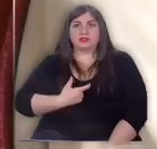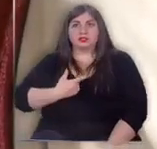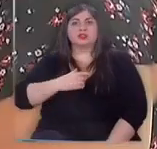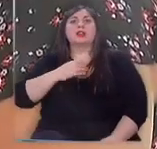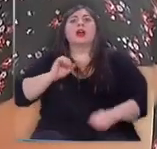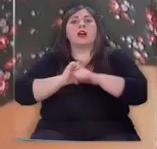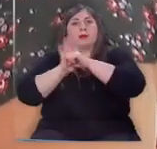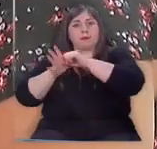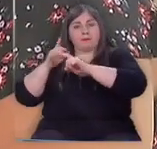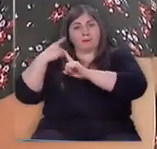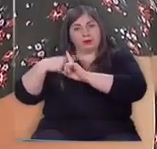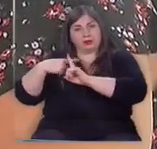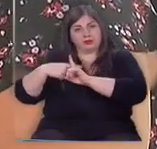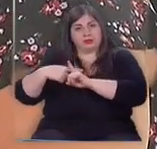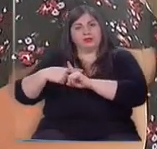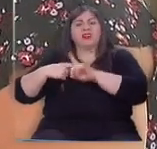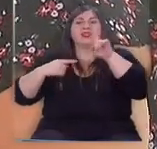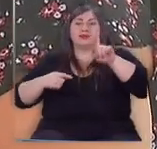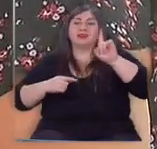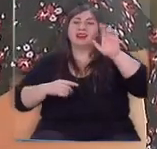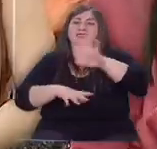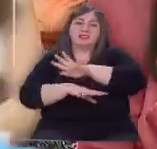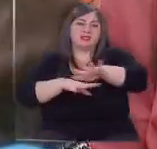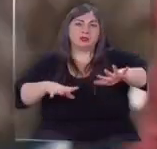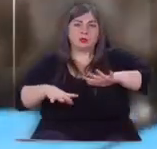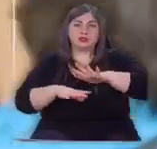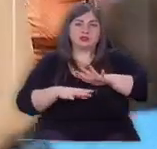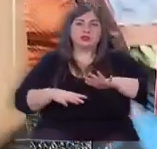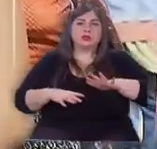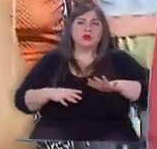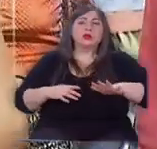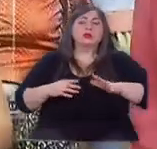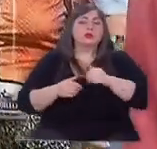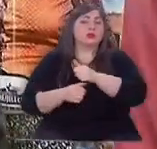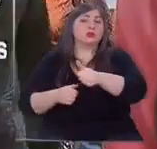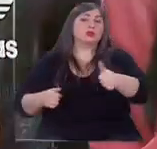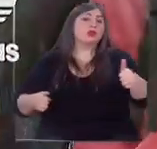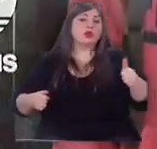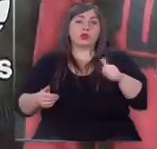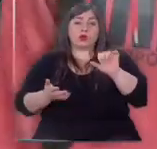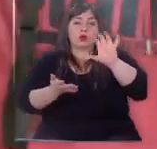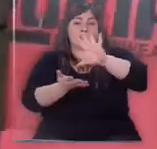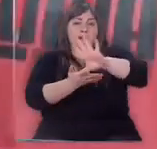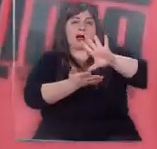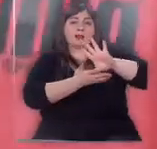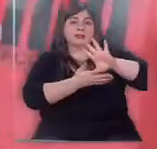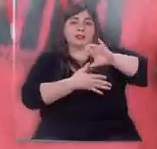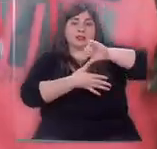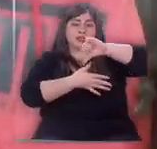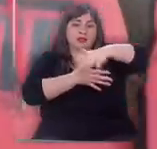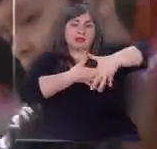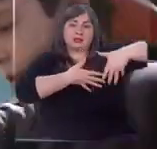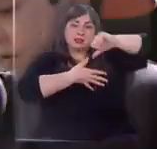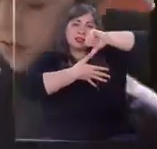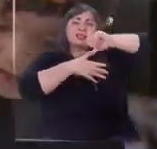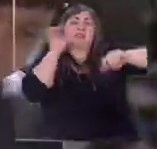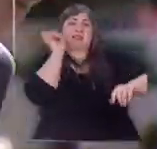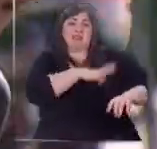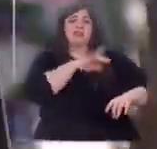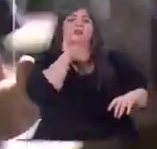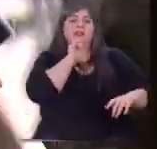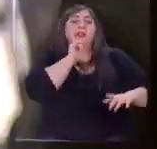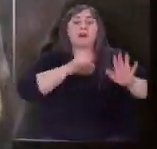COVID positivo. Esta es una situación por la cual están pasando todos los países de Latinoamérica, en el caso de Chile con la ventaja de